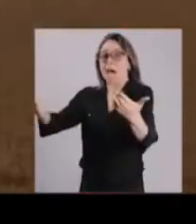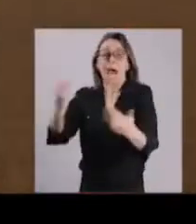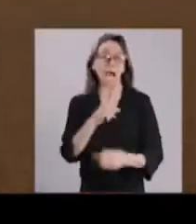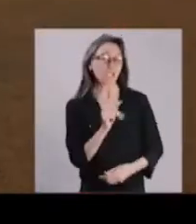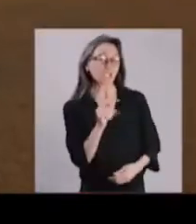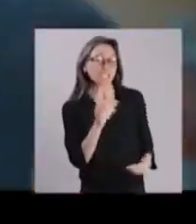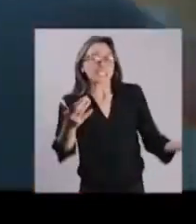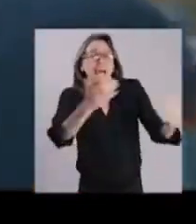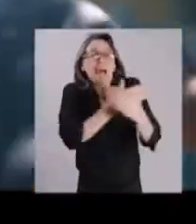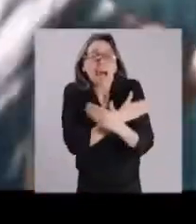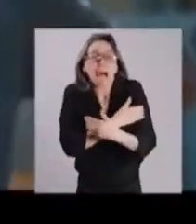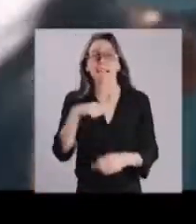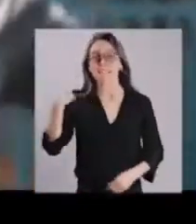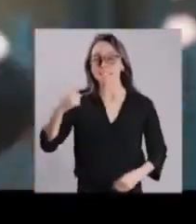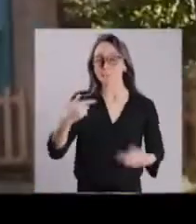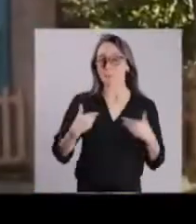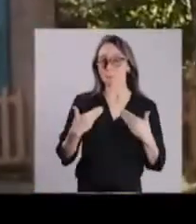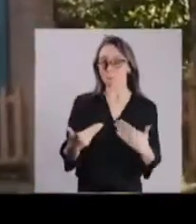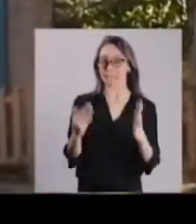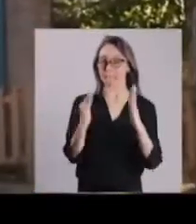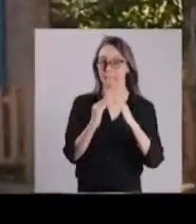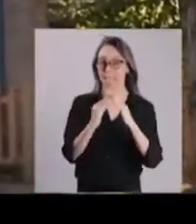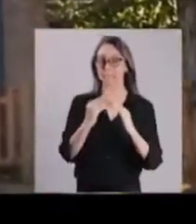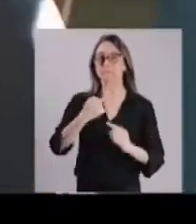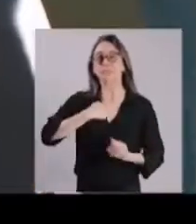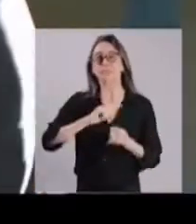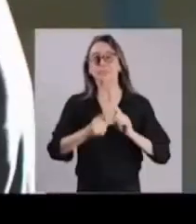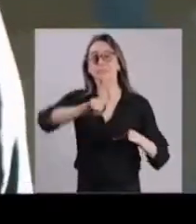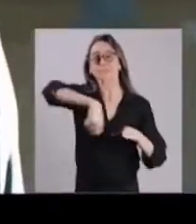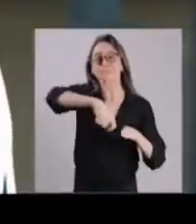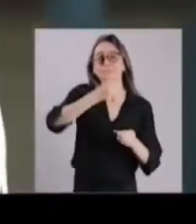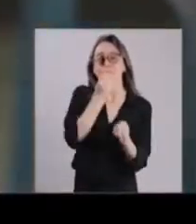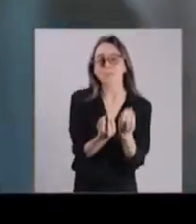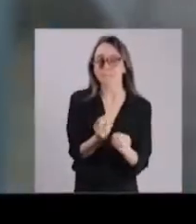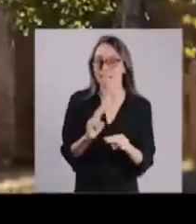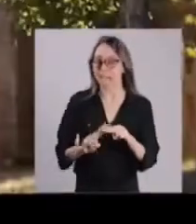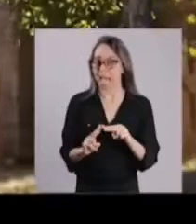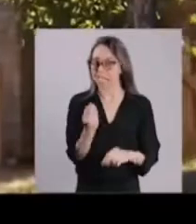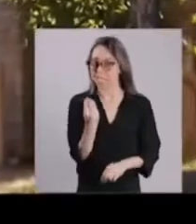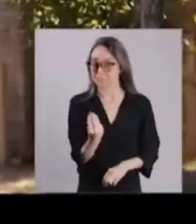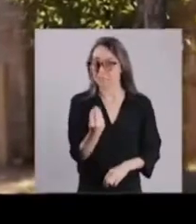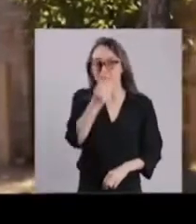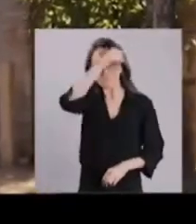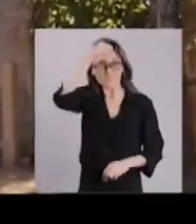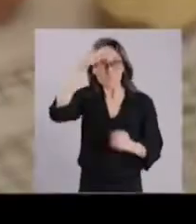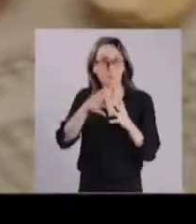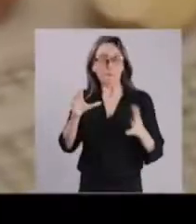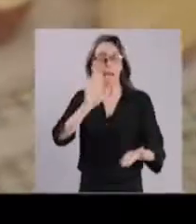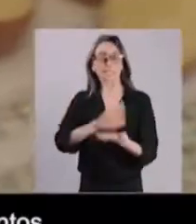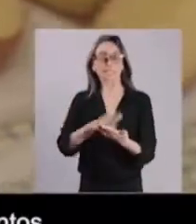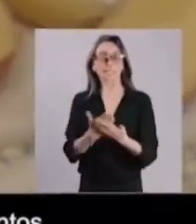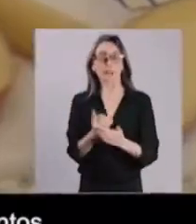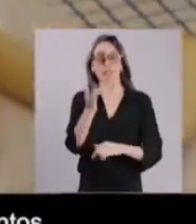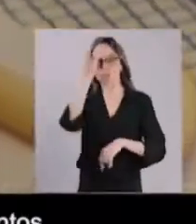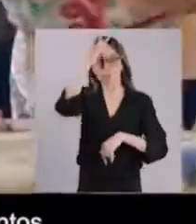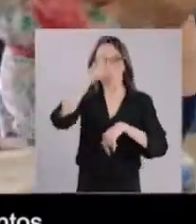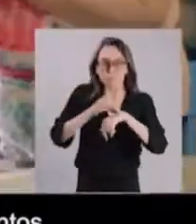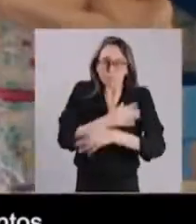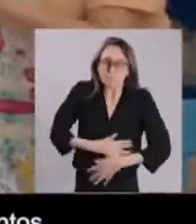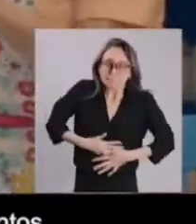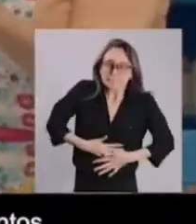¡Panchito! ¡Rosita! Cada vez que me invitan a una casa termino cocinando y hay que hacerlo bien. Para tener un verano más sano y